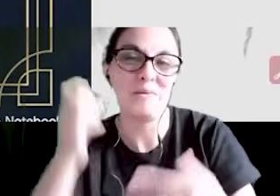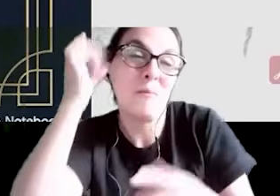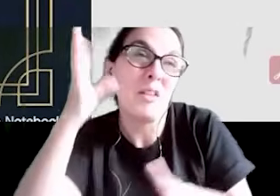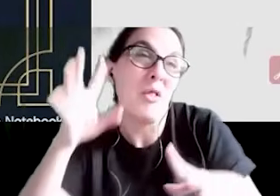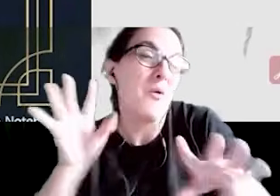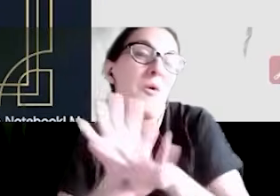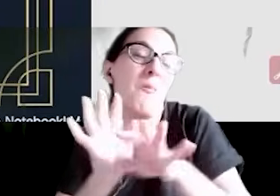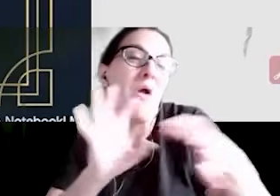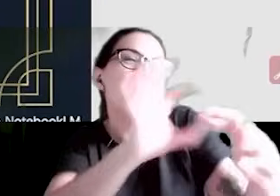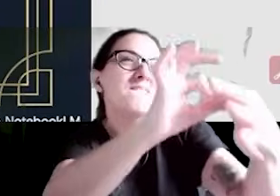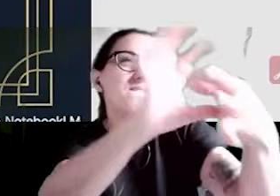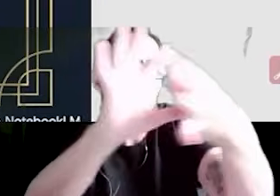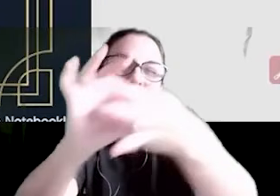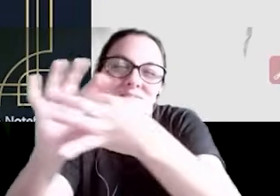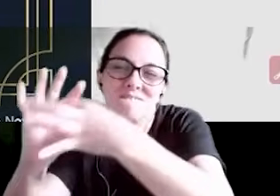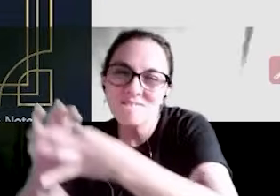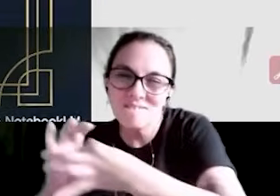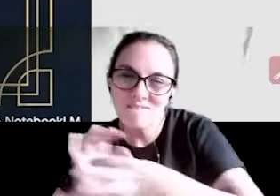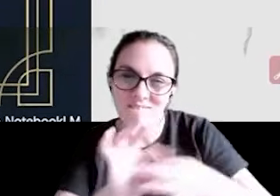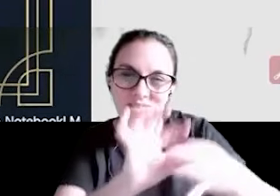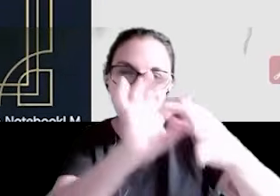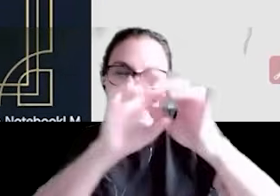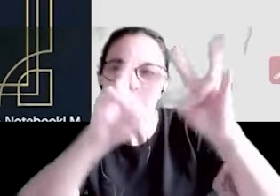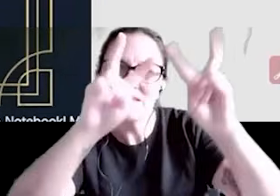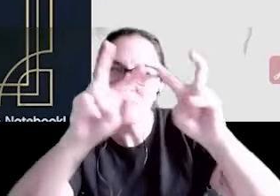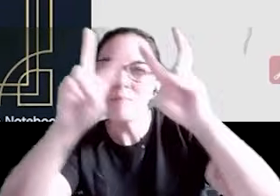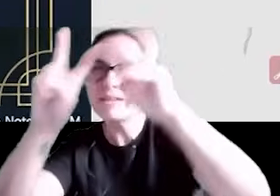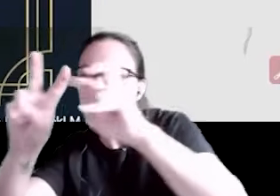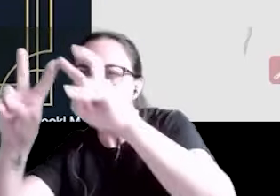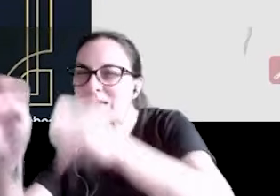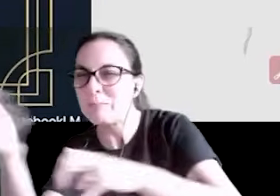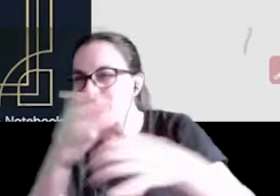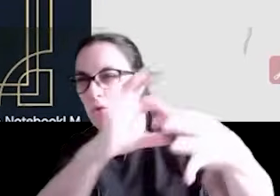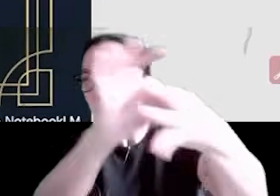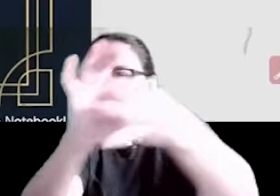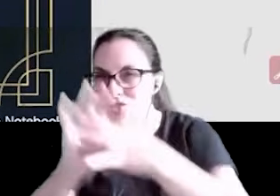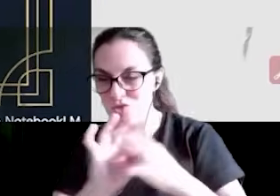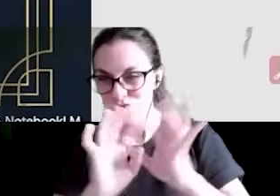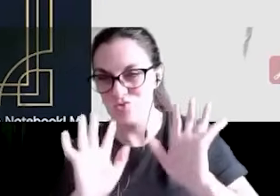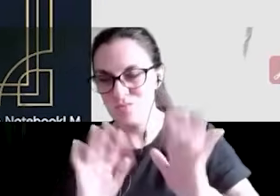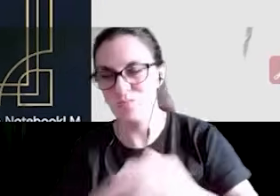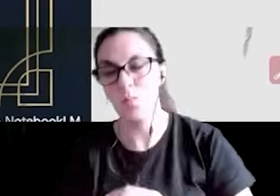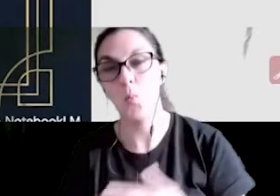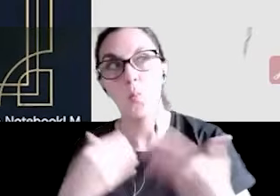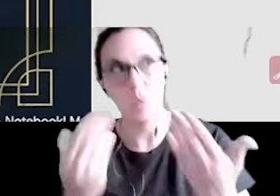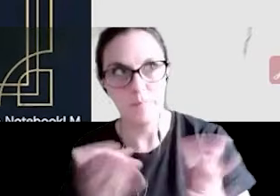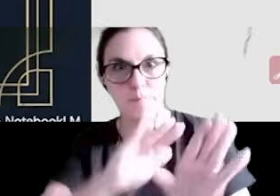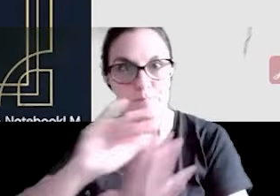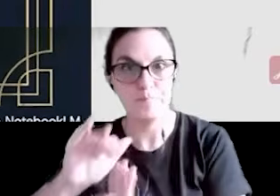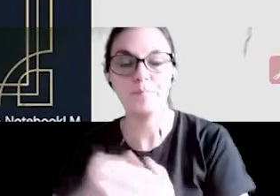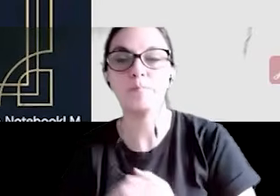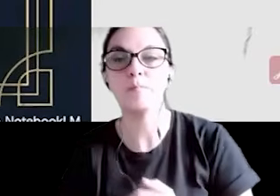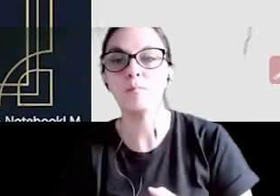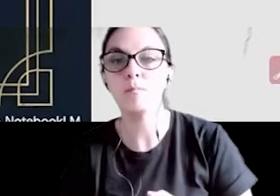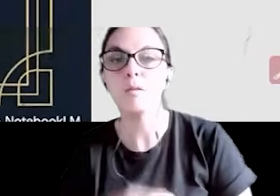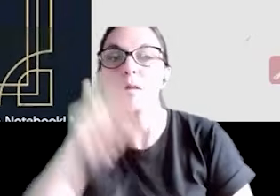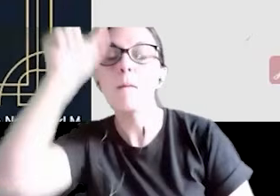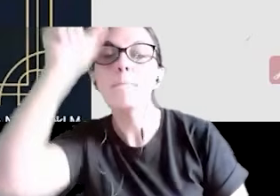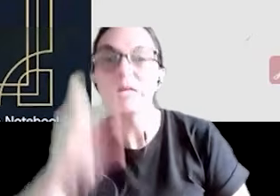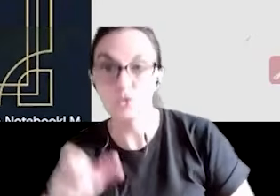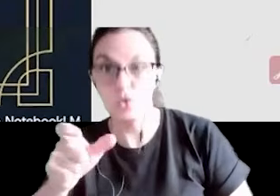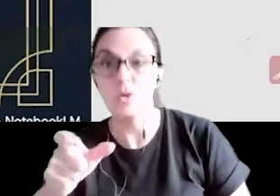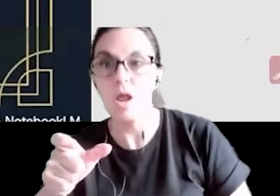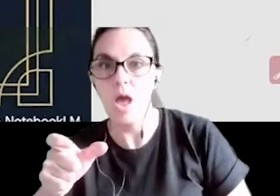todo compaginado un tema con el otro. Que hay una obligación de que el contribuyente que esté dentro